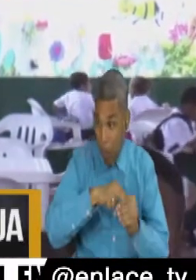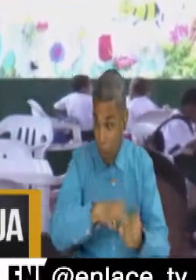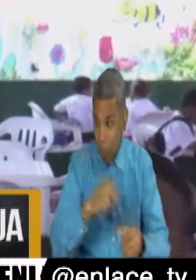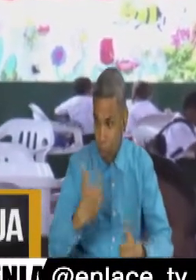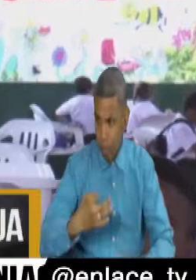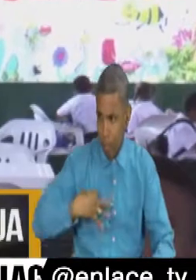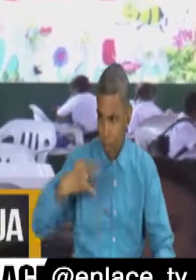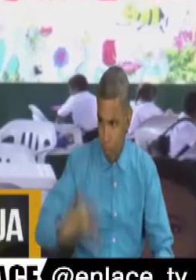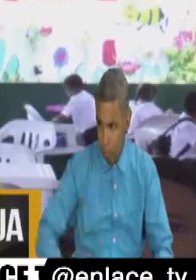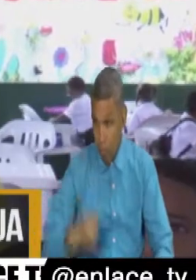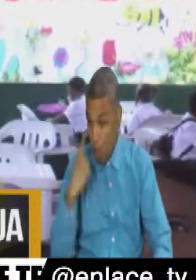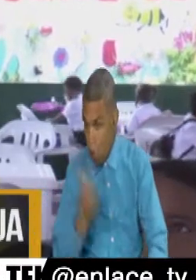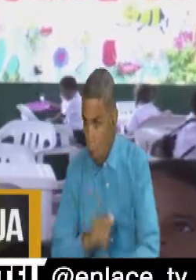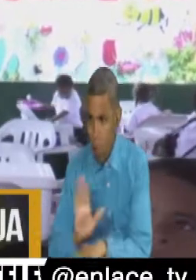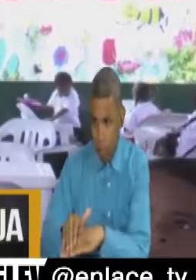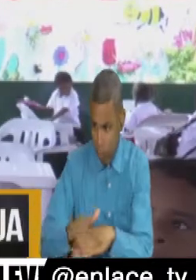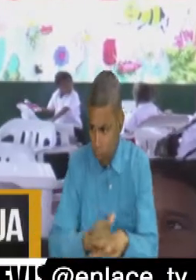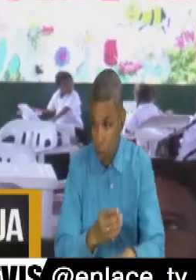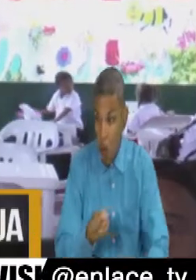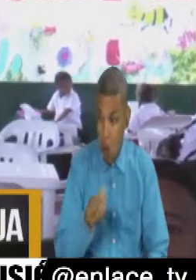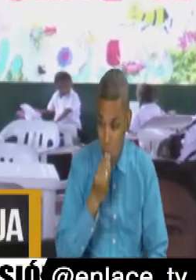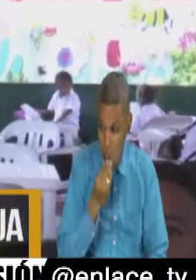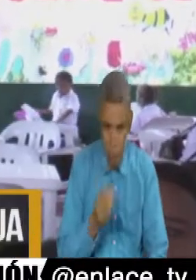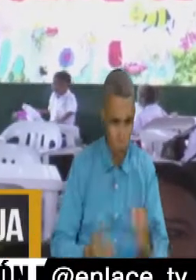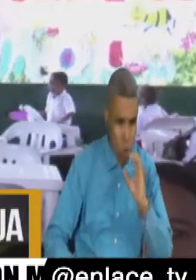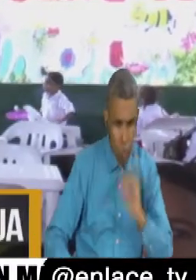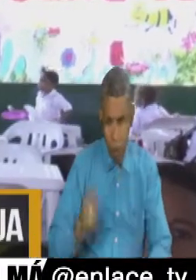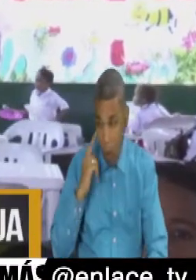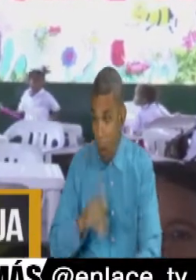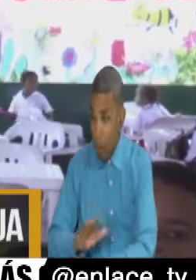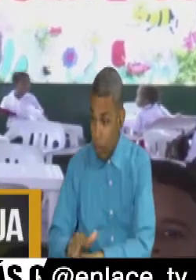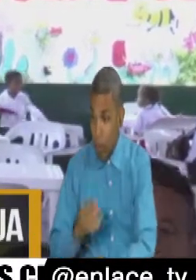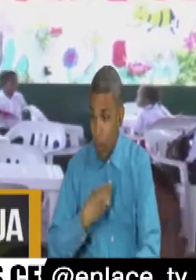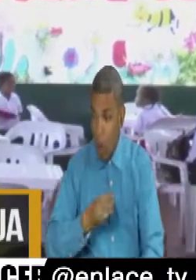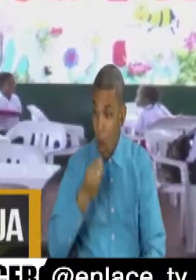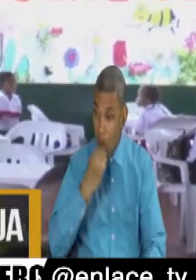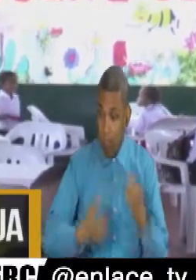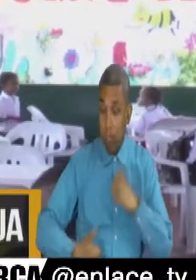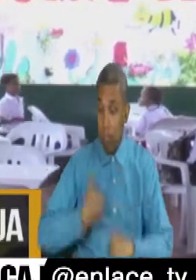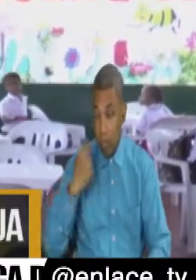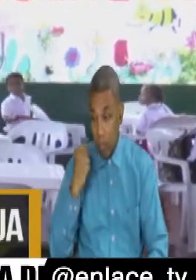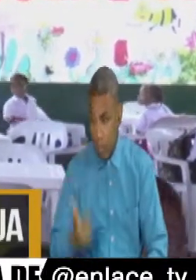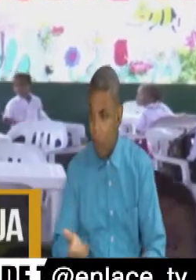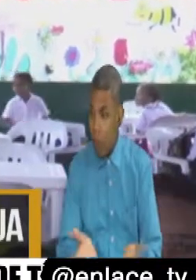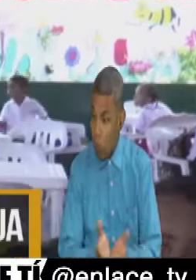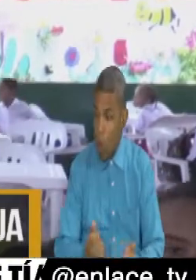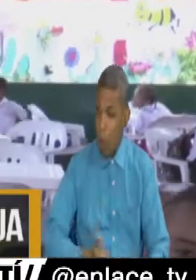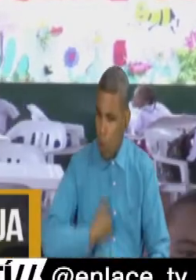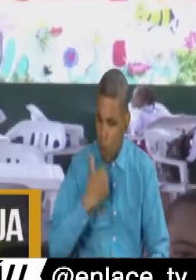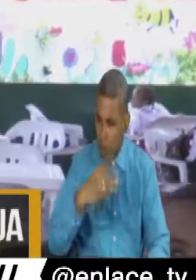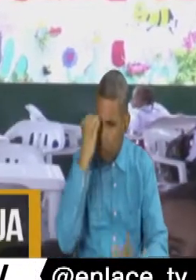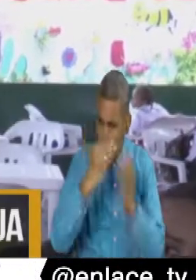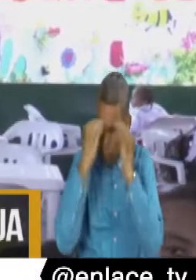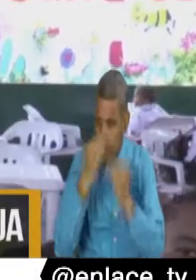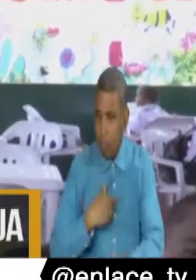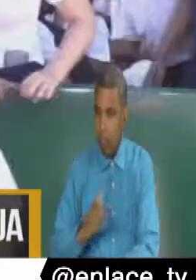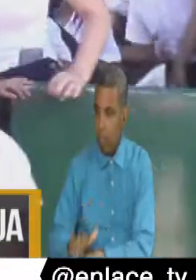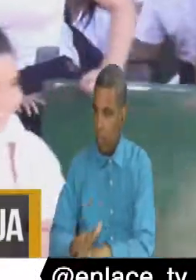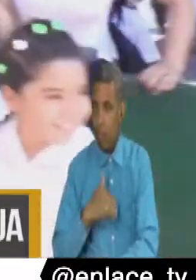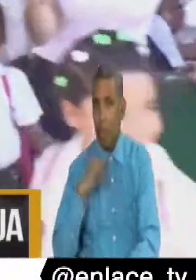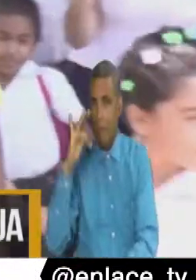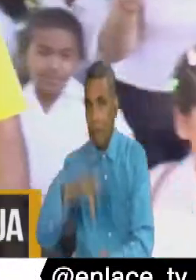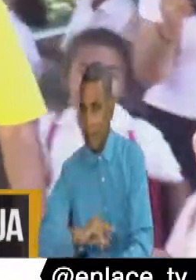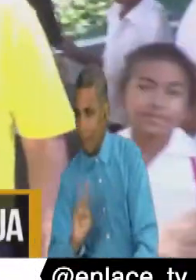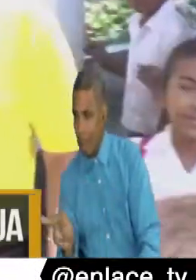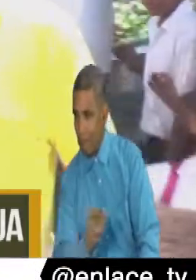utilicen muy bien la alimentación y que aprovechen el estudio. Entonces, me voy muy, pero muy